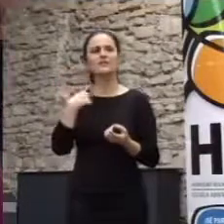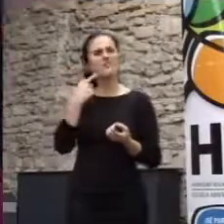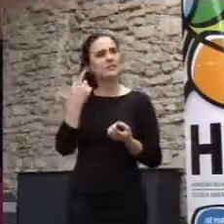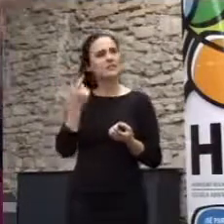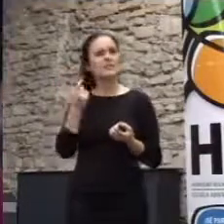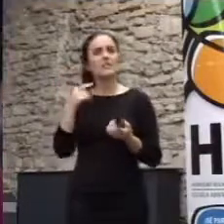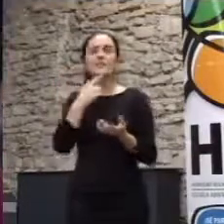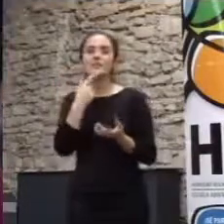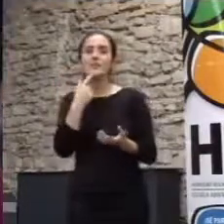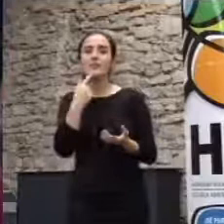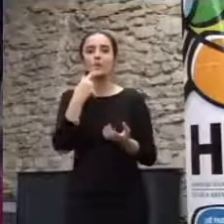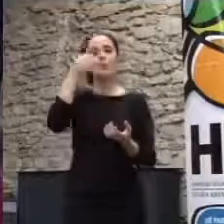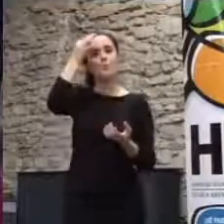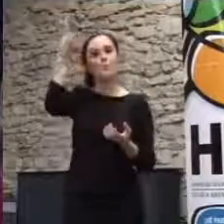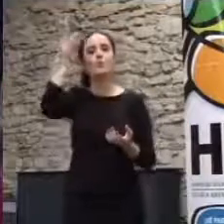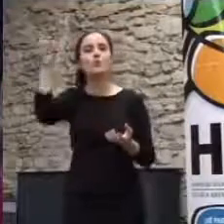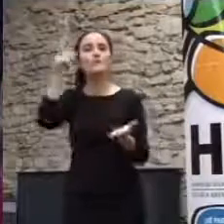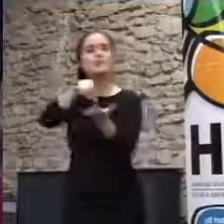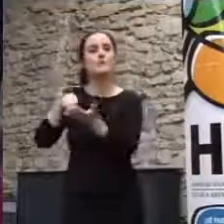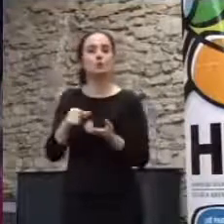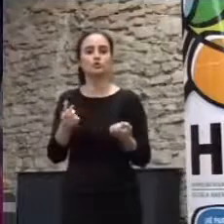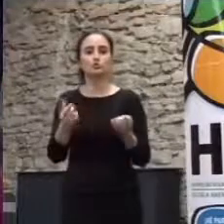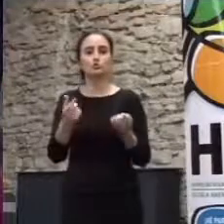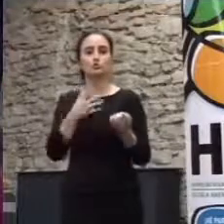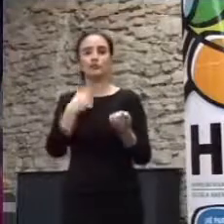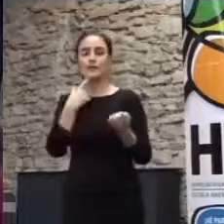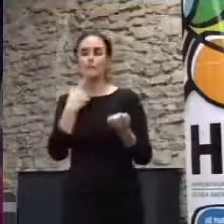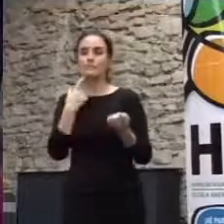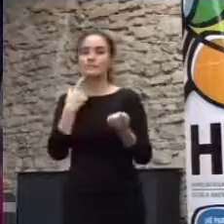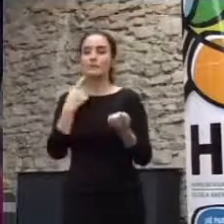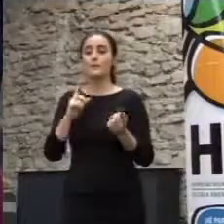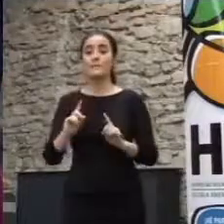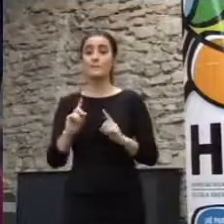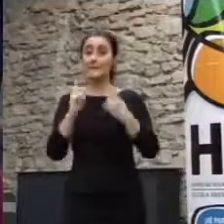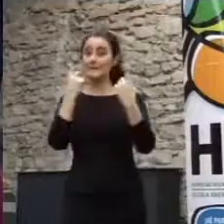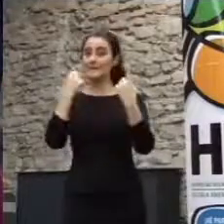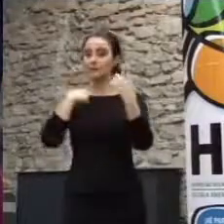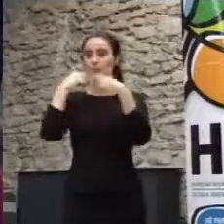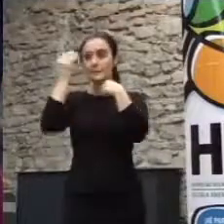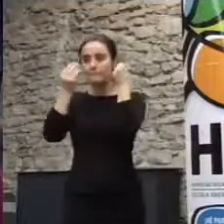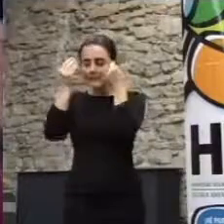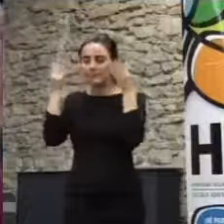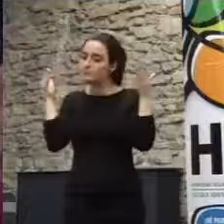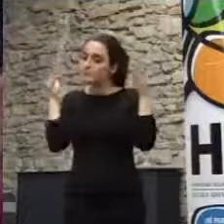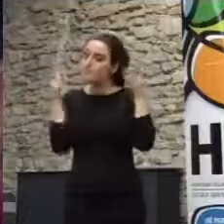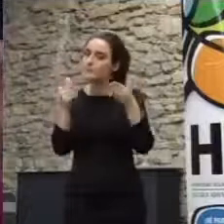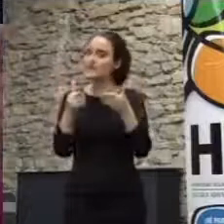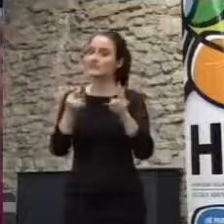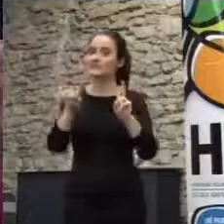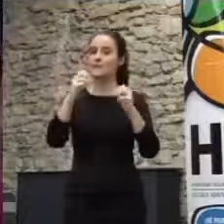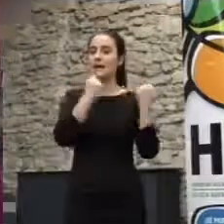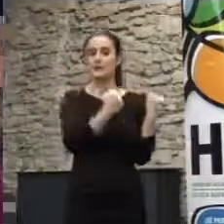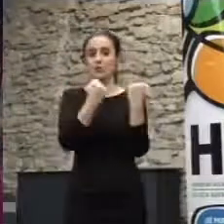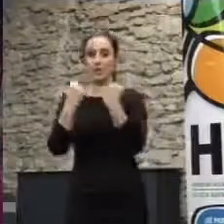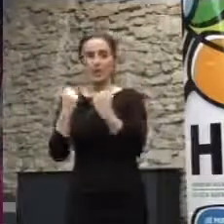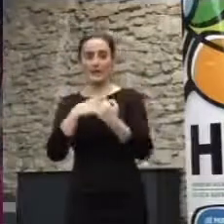los municipios. Entonces, no sé si había... Creo que la primera intervención ha estado centrada en el nivel institucional. Yo